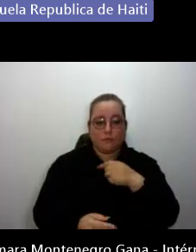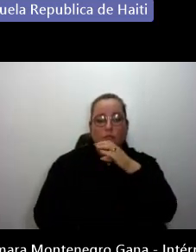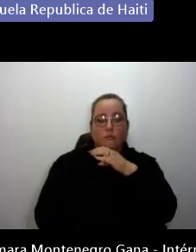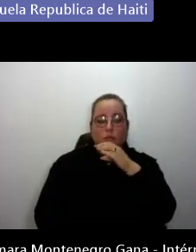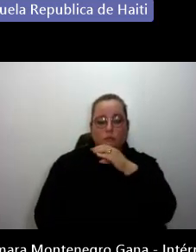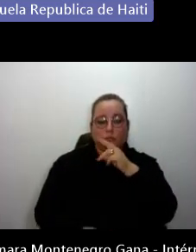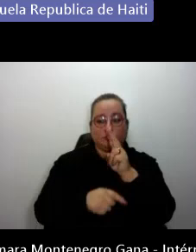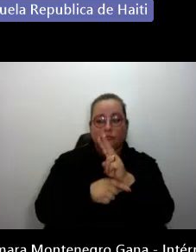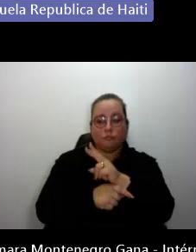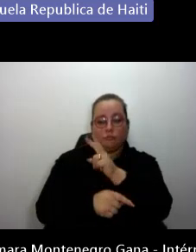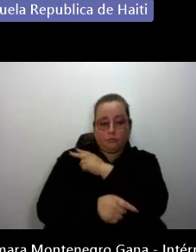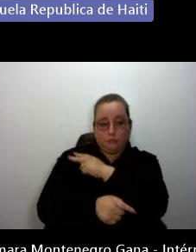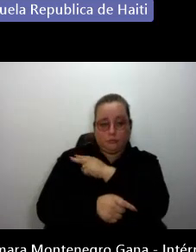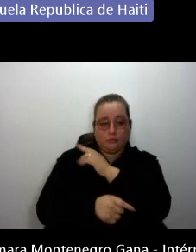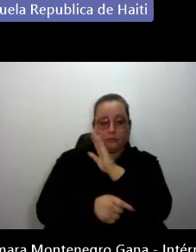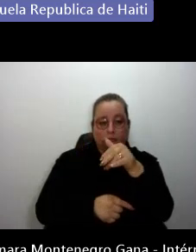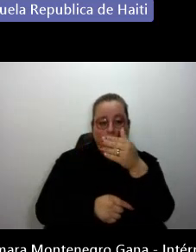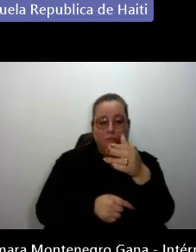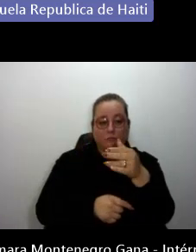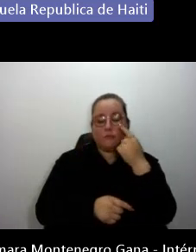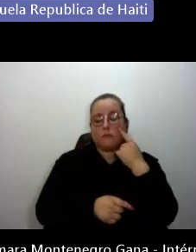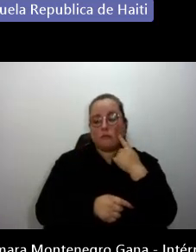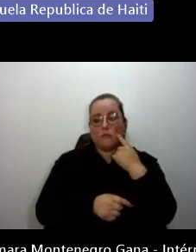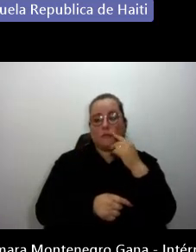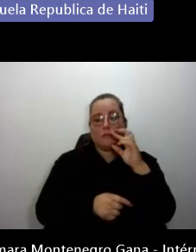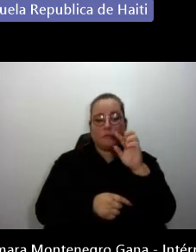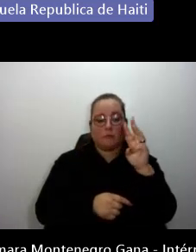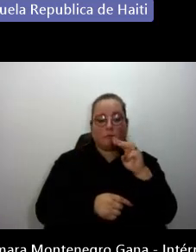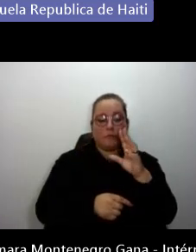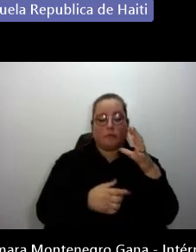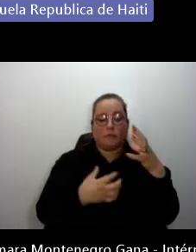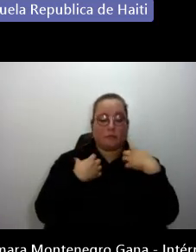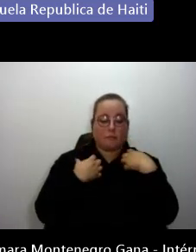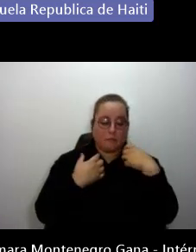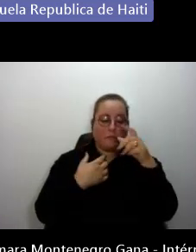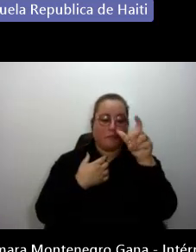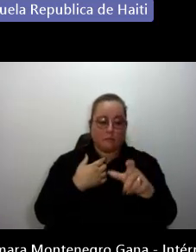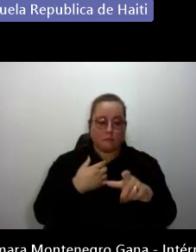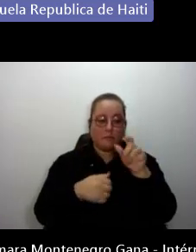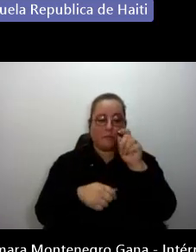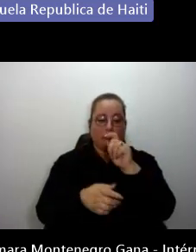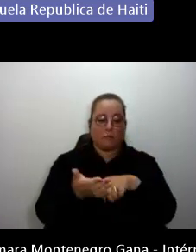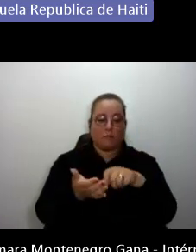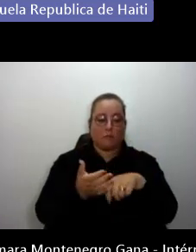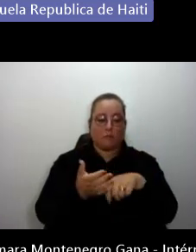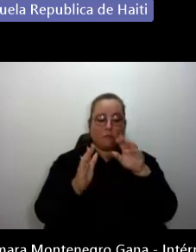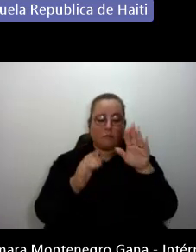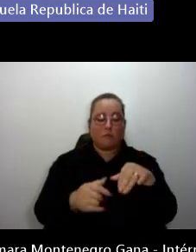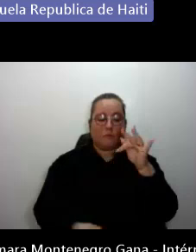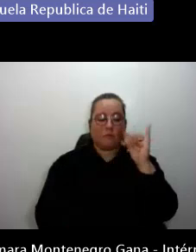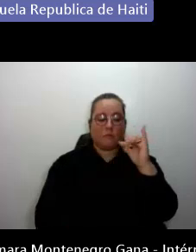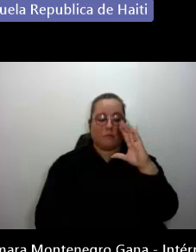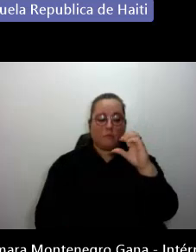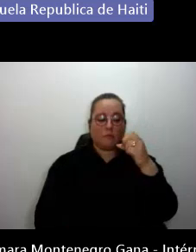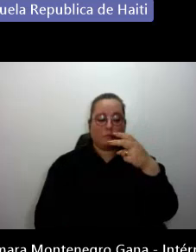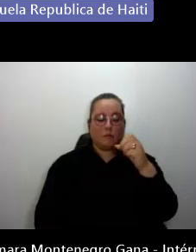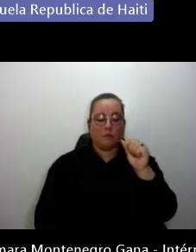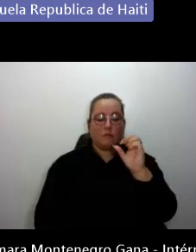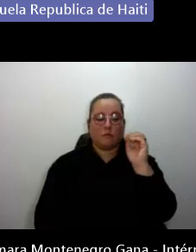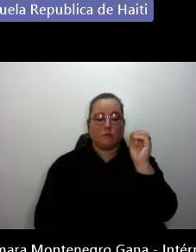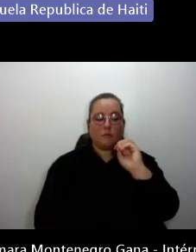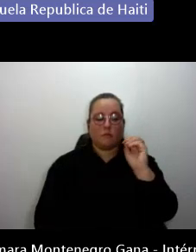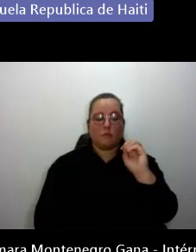profesor jefe. Luego se identifica al apoderado, que ya puede ser el que está inscrito en ficha o